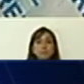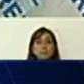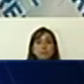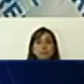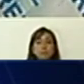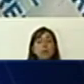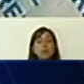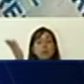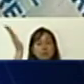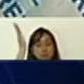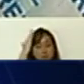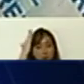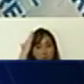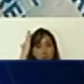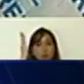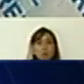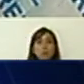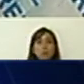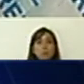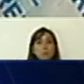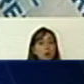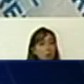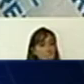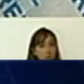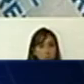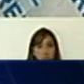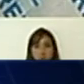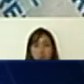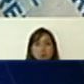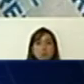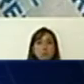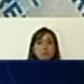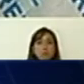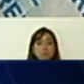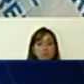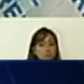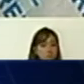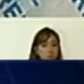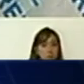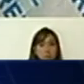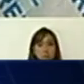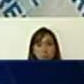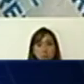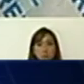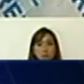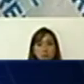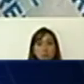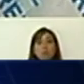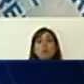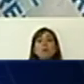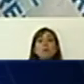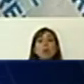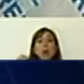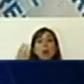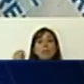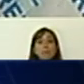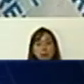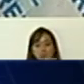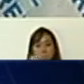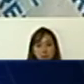Considerando que los miembros de la írrita e ilegal Junta Directiva de la Asamblea Nacional en